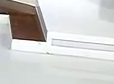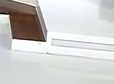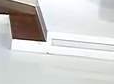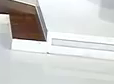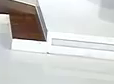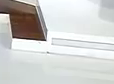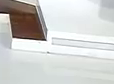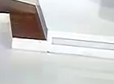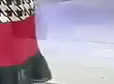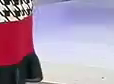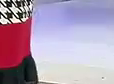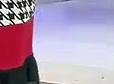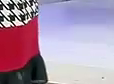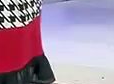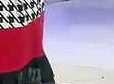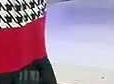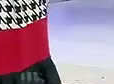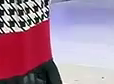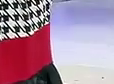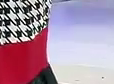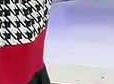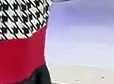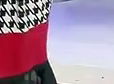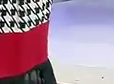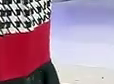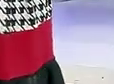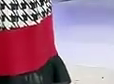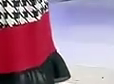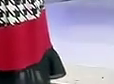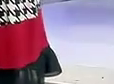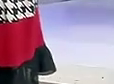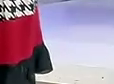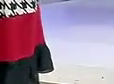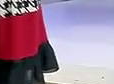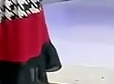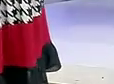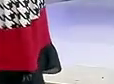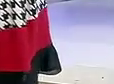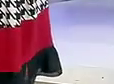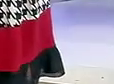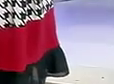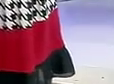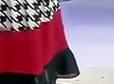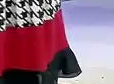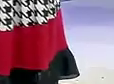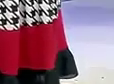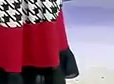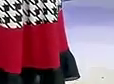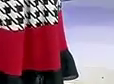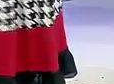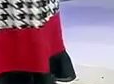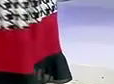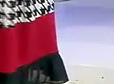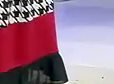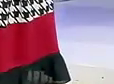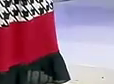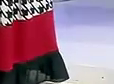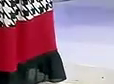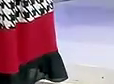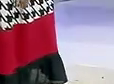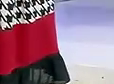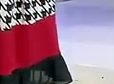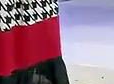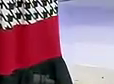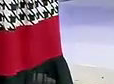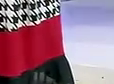para la fiesta de carnaval, o algún cumpleañero por ahí que tenga un billetito suelto. Así que un besito para todos,